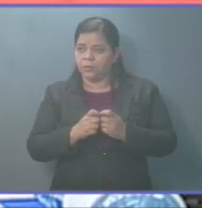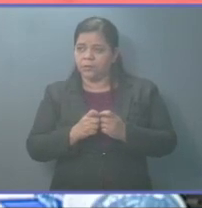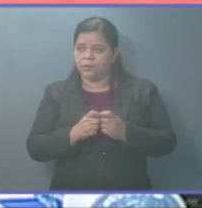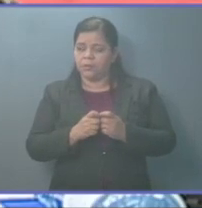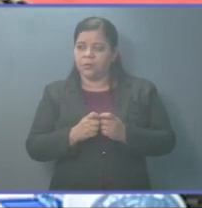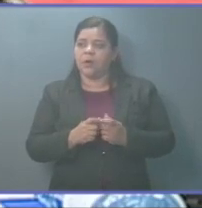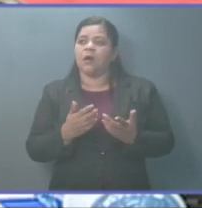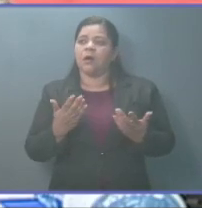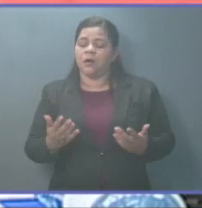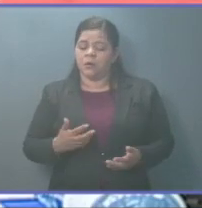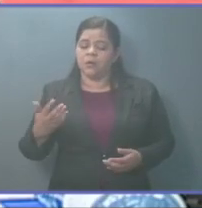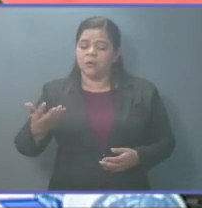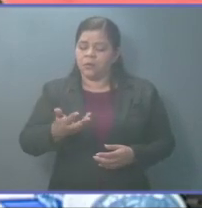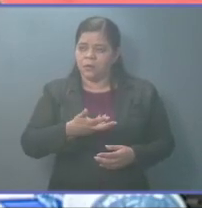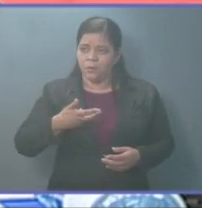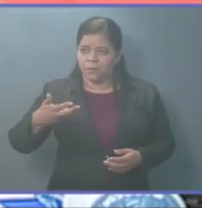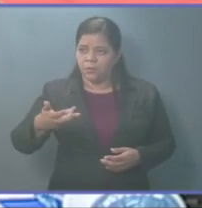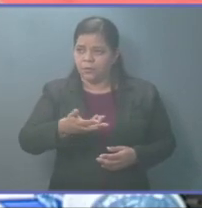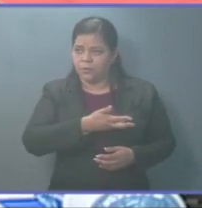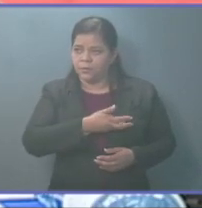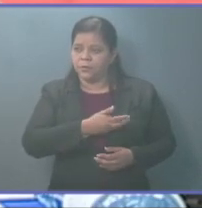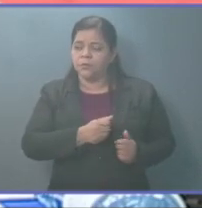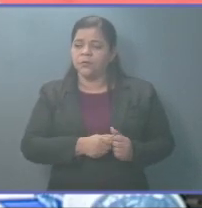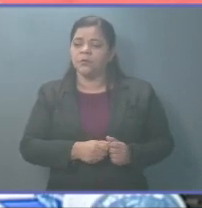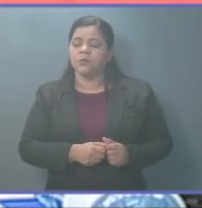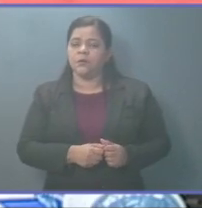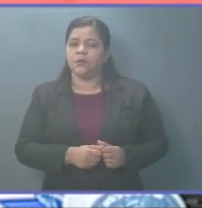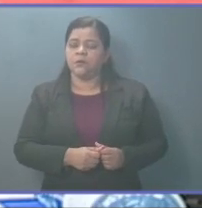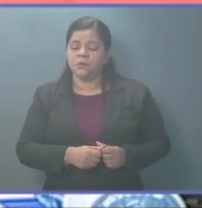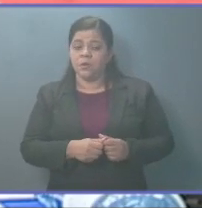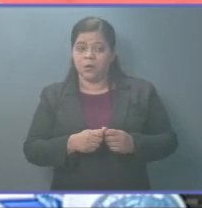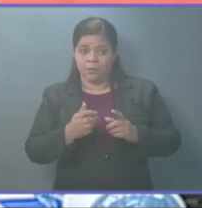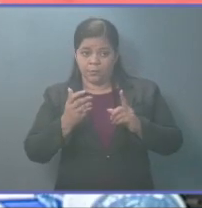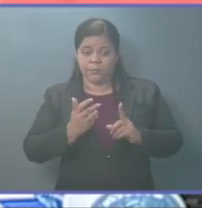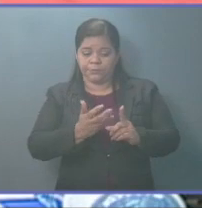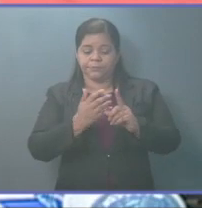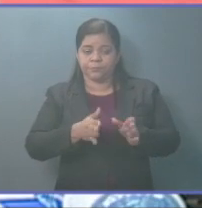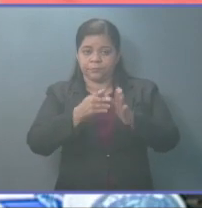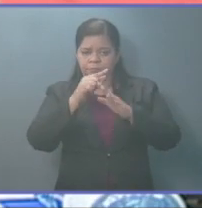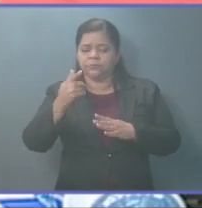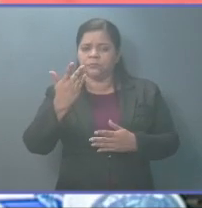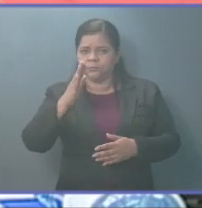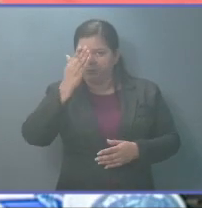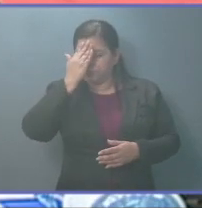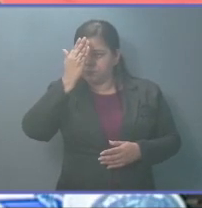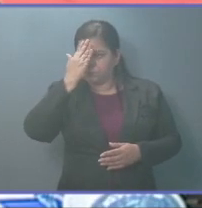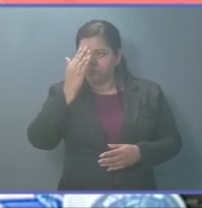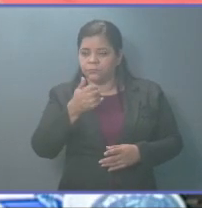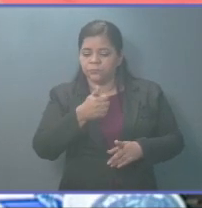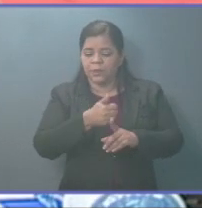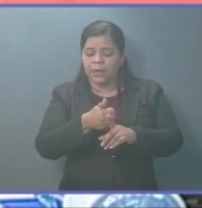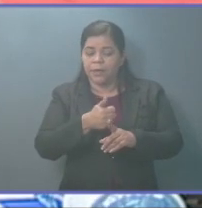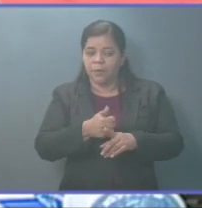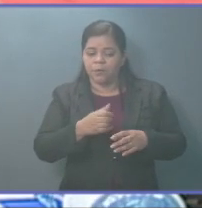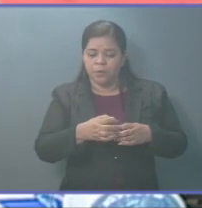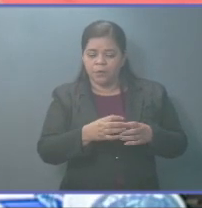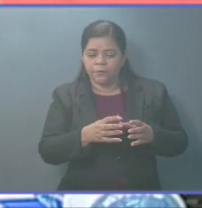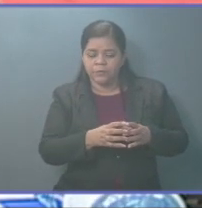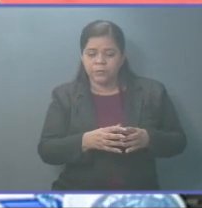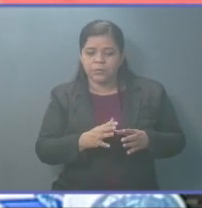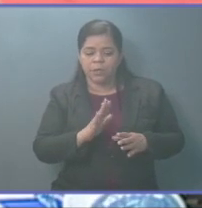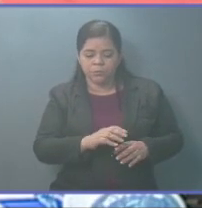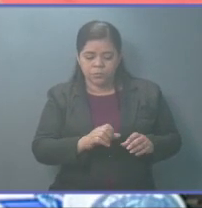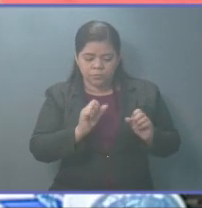principalmente a que nosotros, los que dirigimos la institución, conocemos cada una de las unidades, las